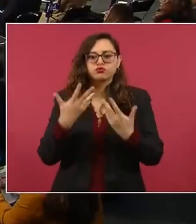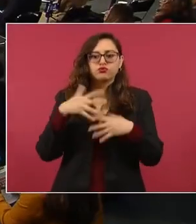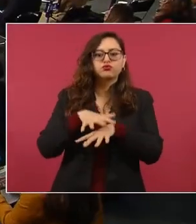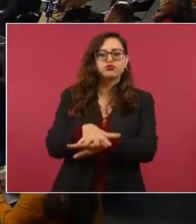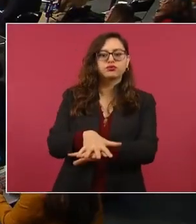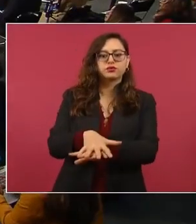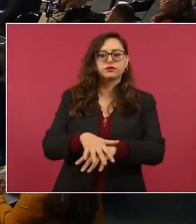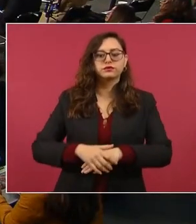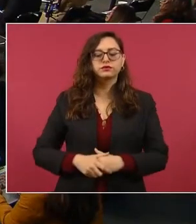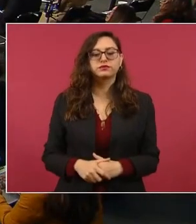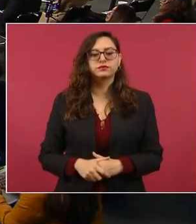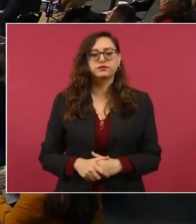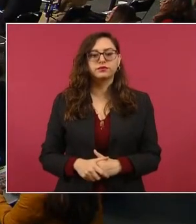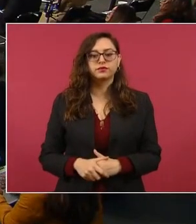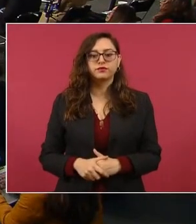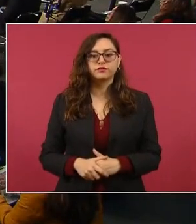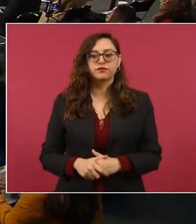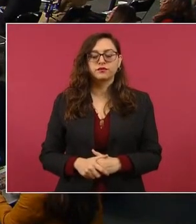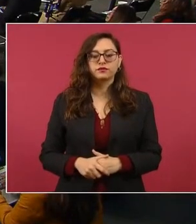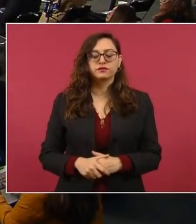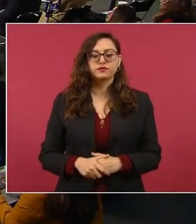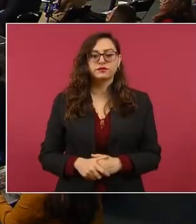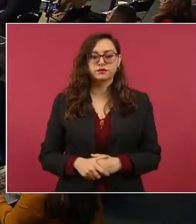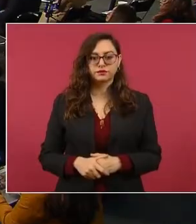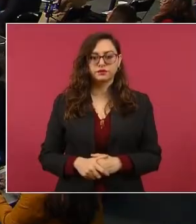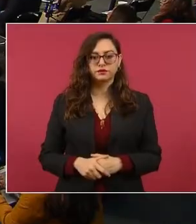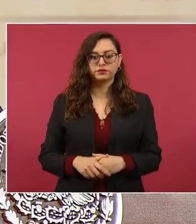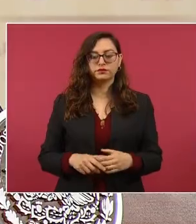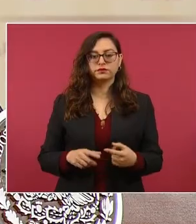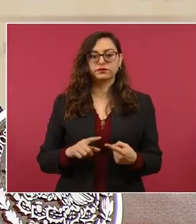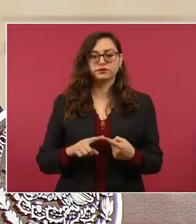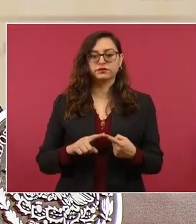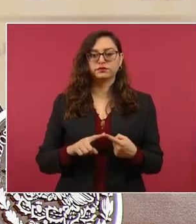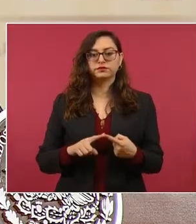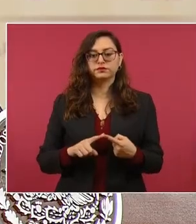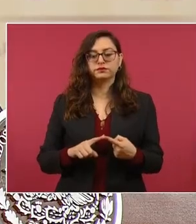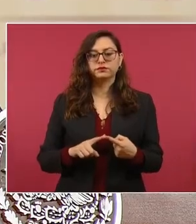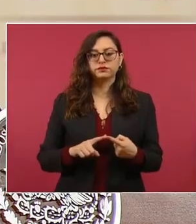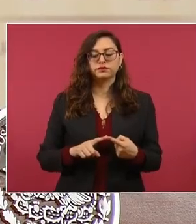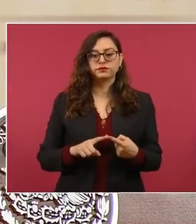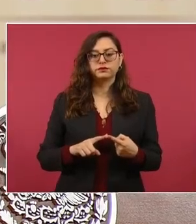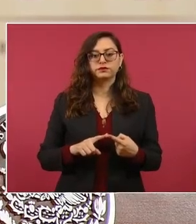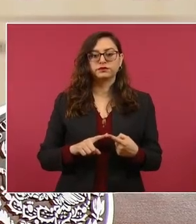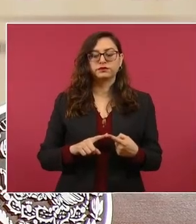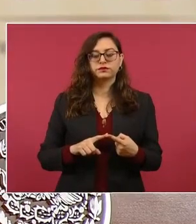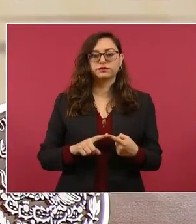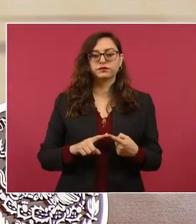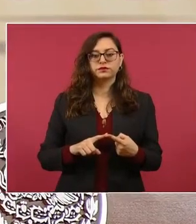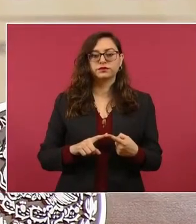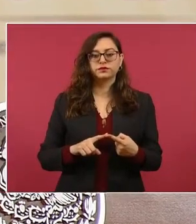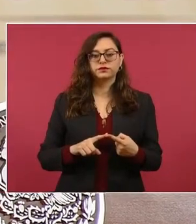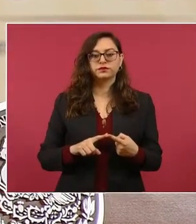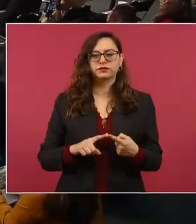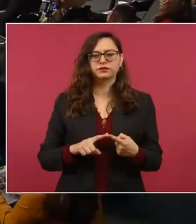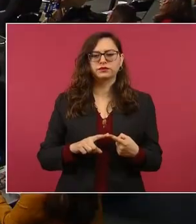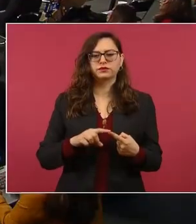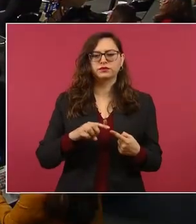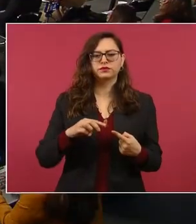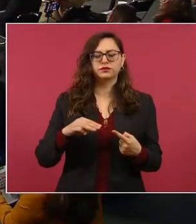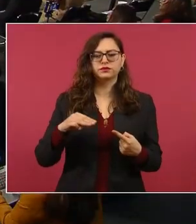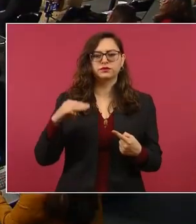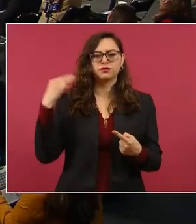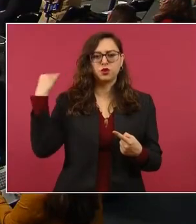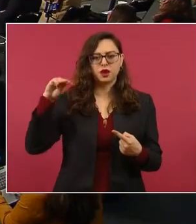¿Es Morelia el viernes, Ciudad de México? A ver, Morelia el viernes, Ciudad de México. ¿Sábado? ¿Sábado?